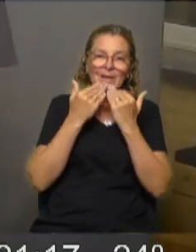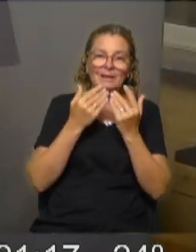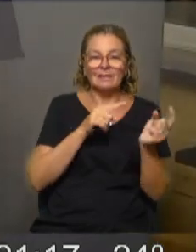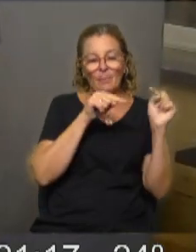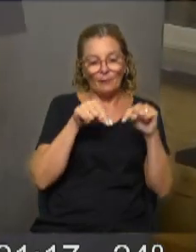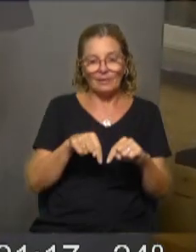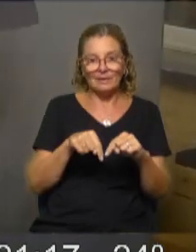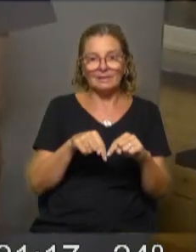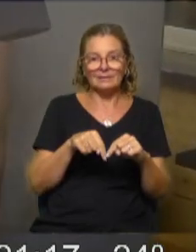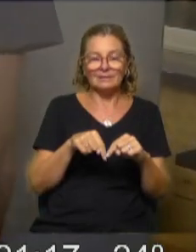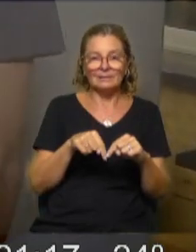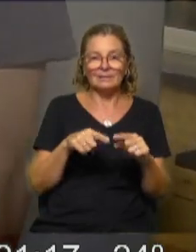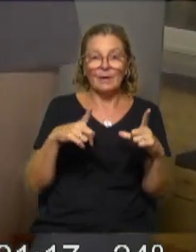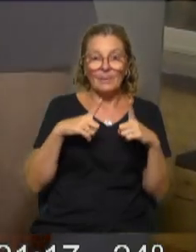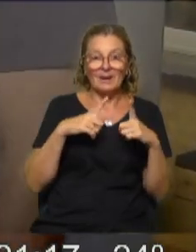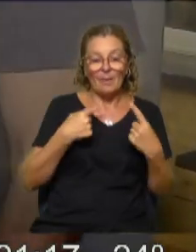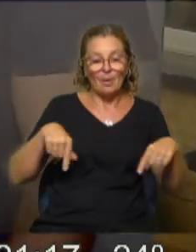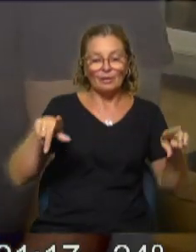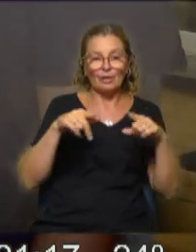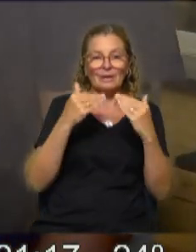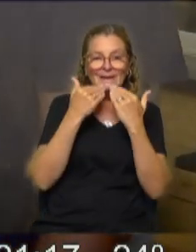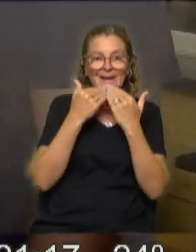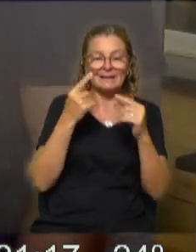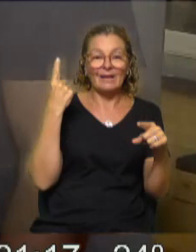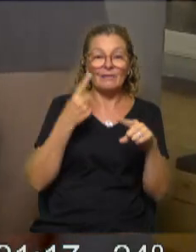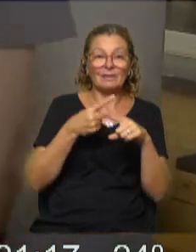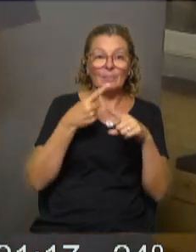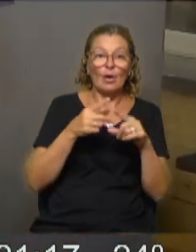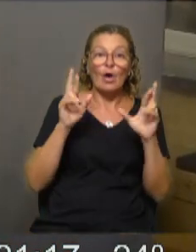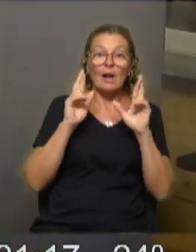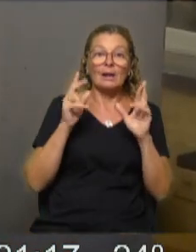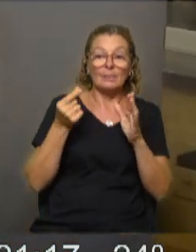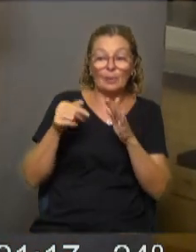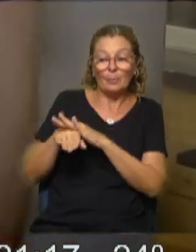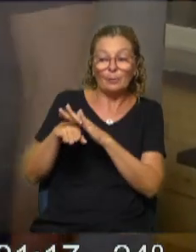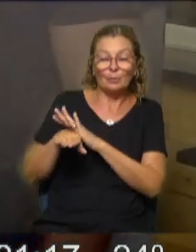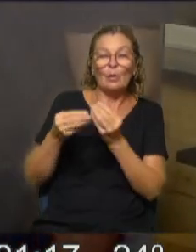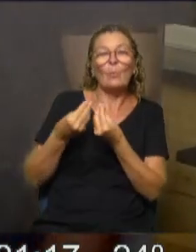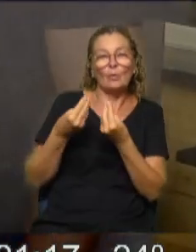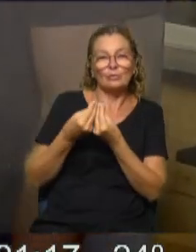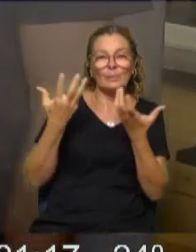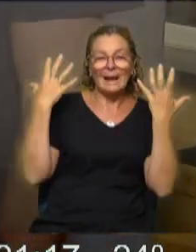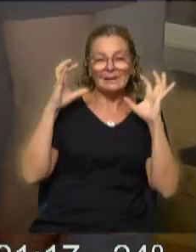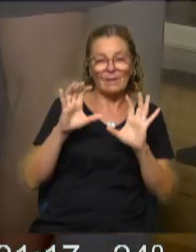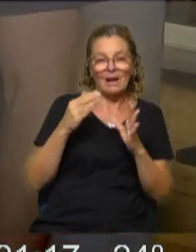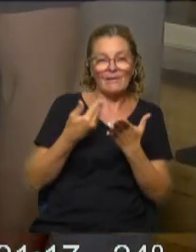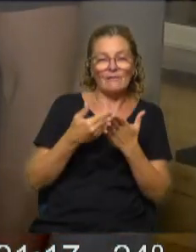ustedes por venir y bueno, los esperamos a todos. Gracias, que se diviertan y ojalá que recauden mucho para Animales Sin